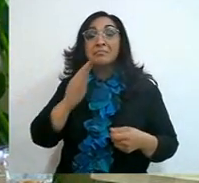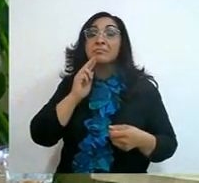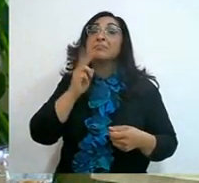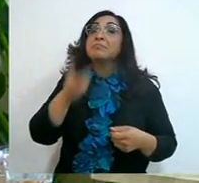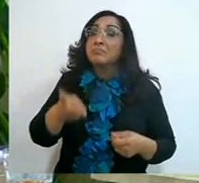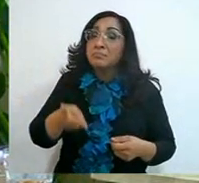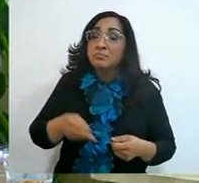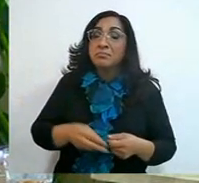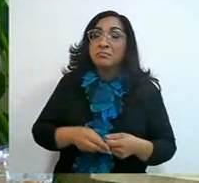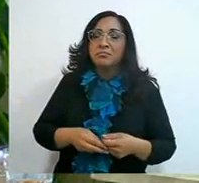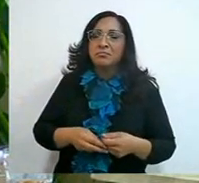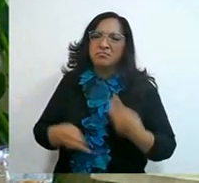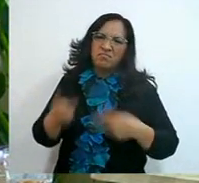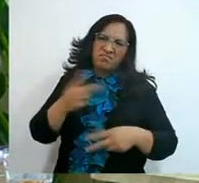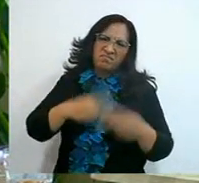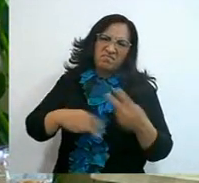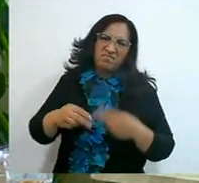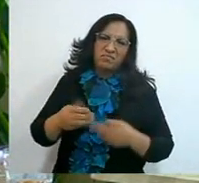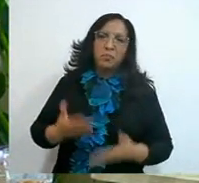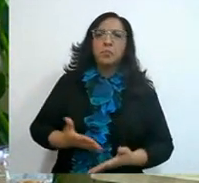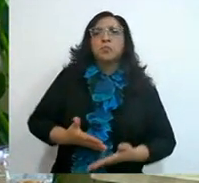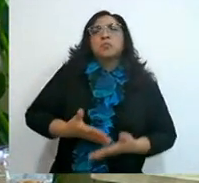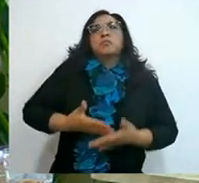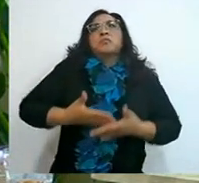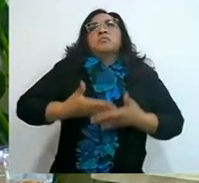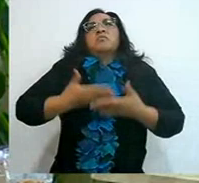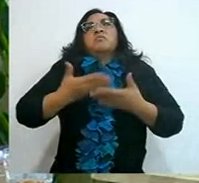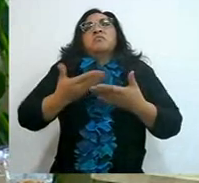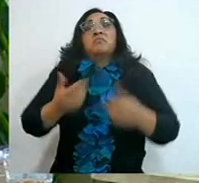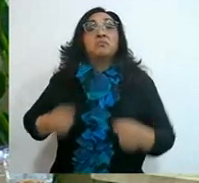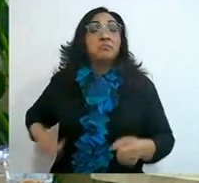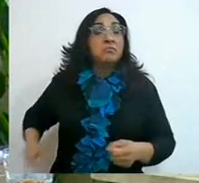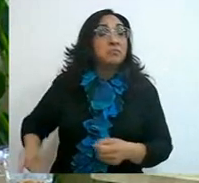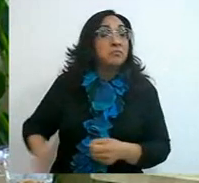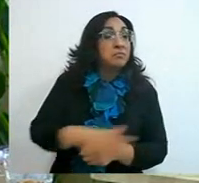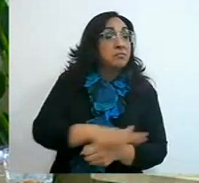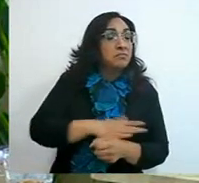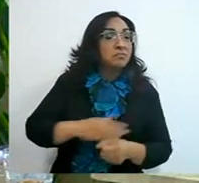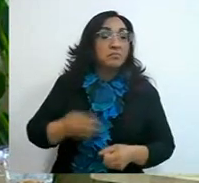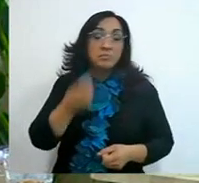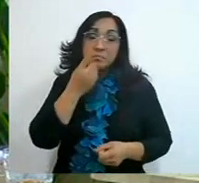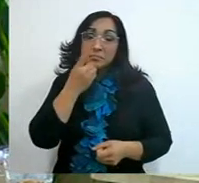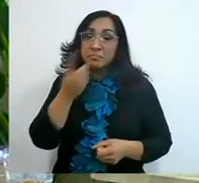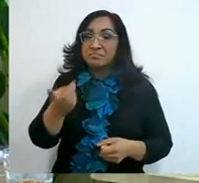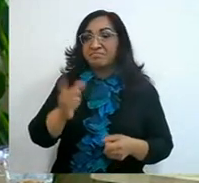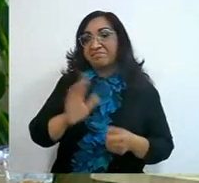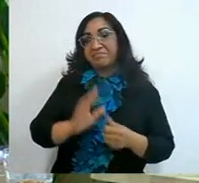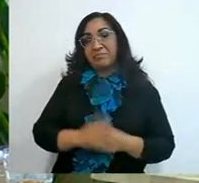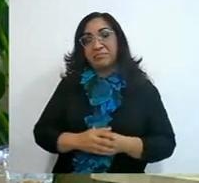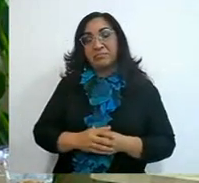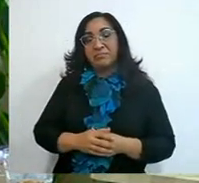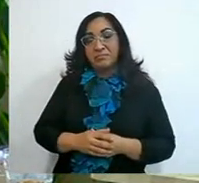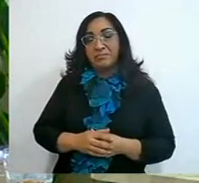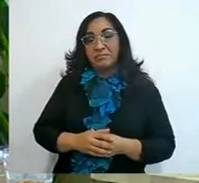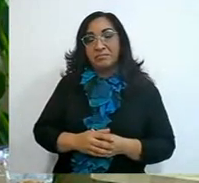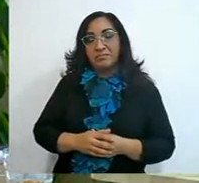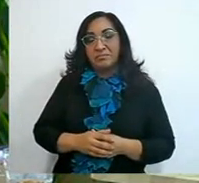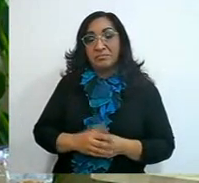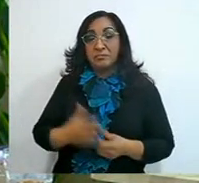Y venía tan llena de soberbia que decía, fíjese, nos